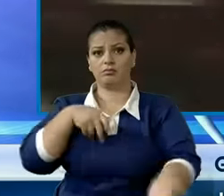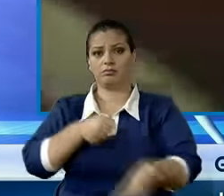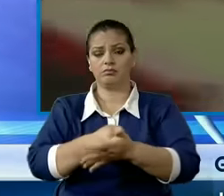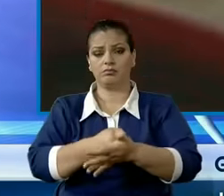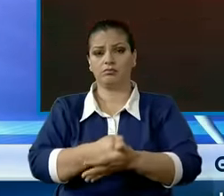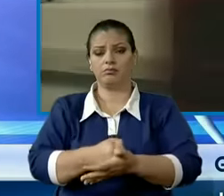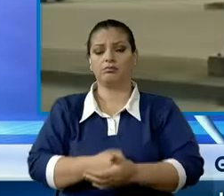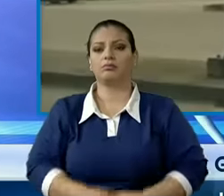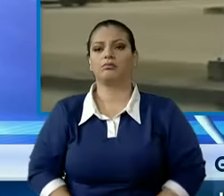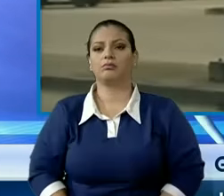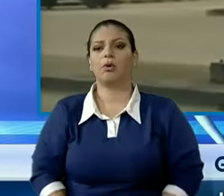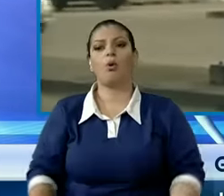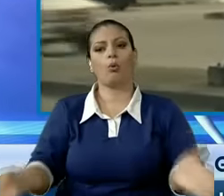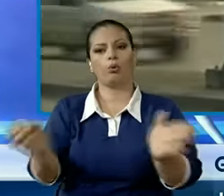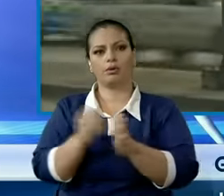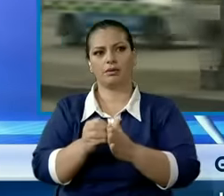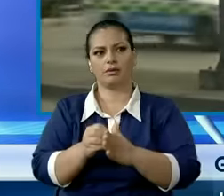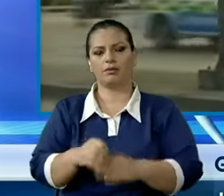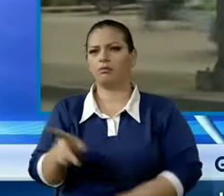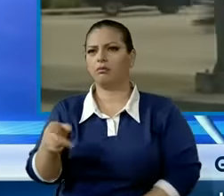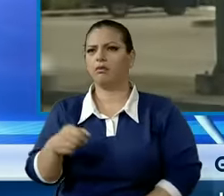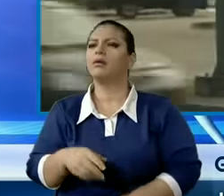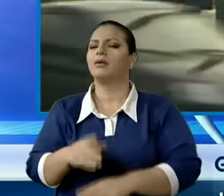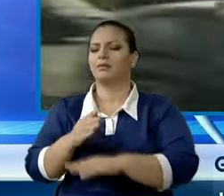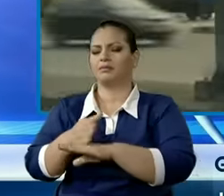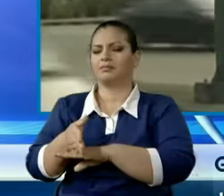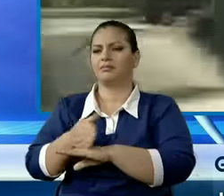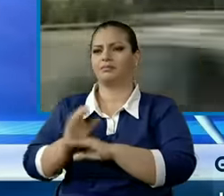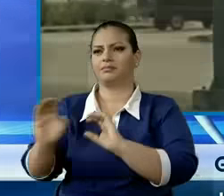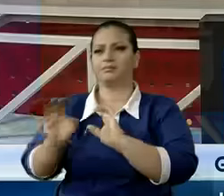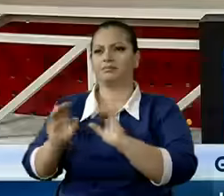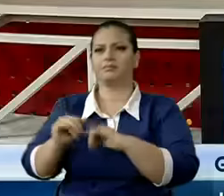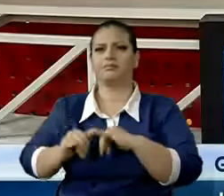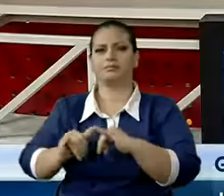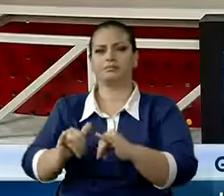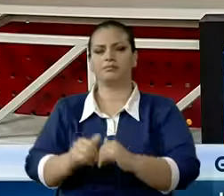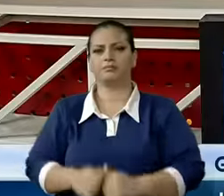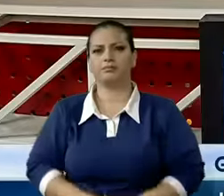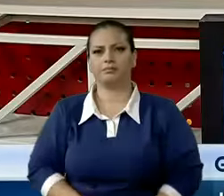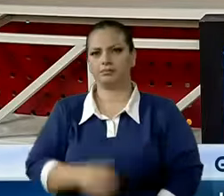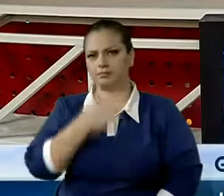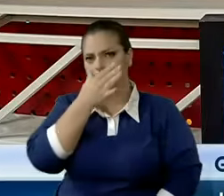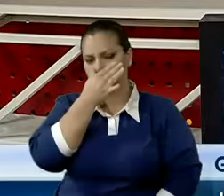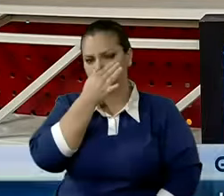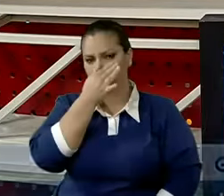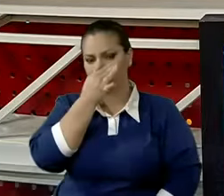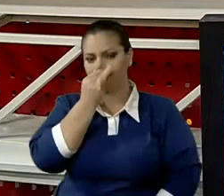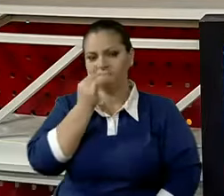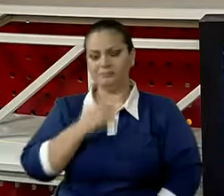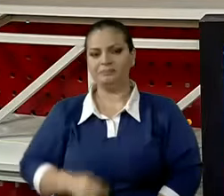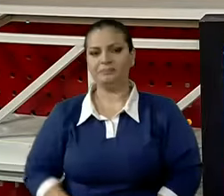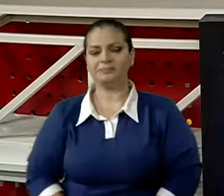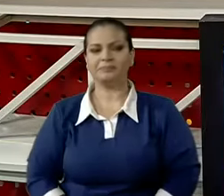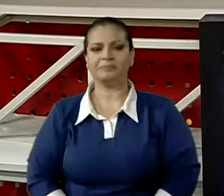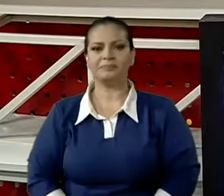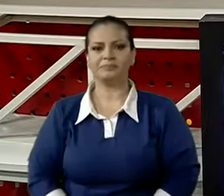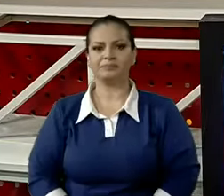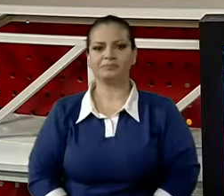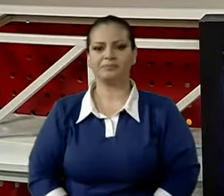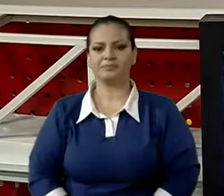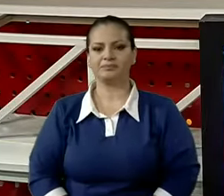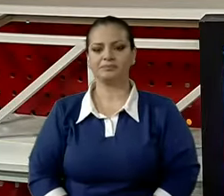Bueno, más adelante vamos a volver a retomar el contacto. ¿Cómo no? Con el general. Bueno, más adelante Volveremos a conversar con Luxiole, con el general Lalama, que